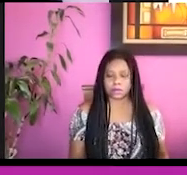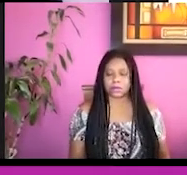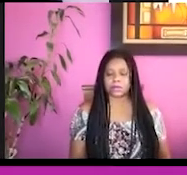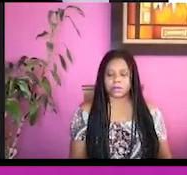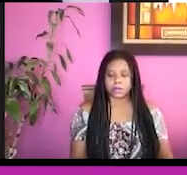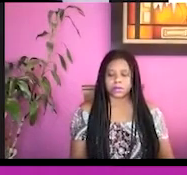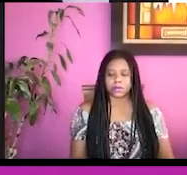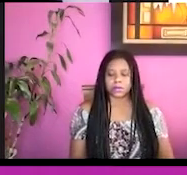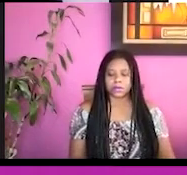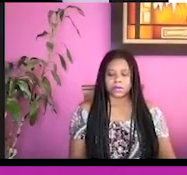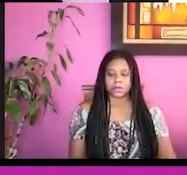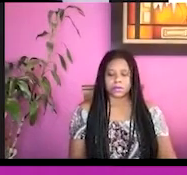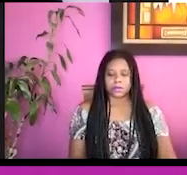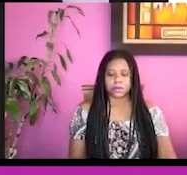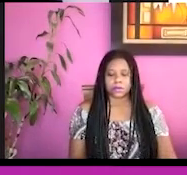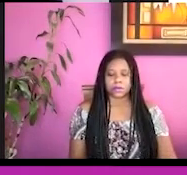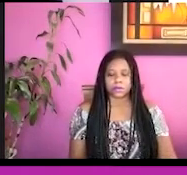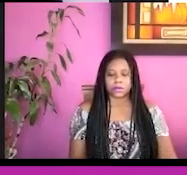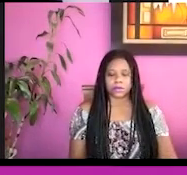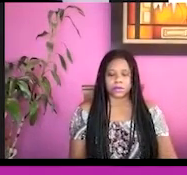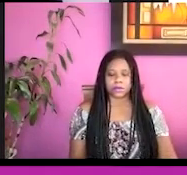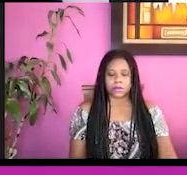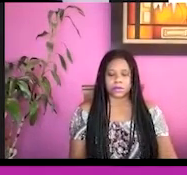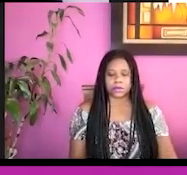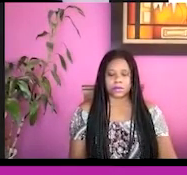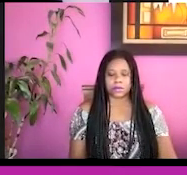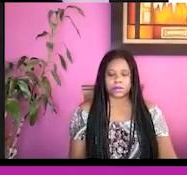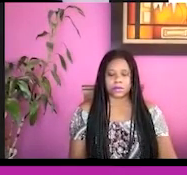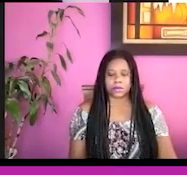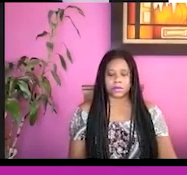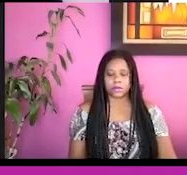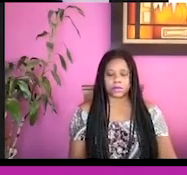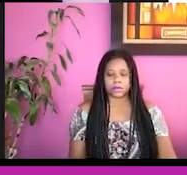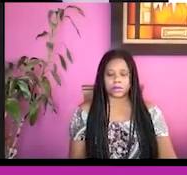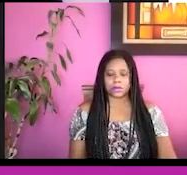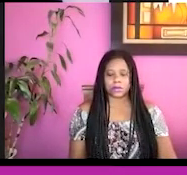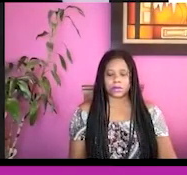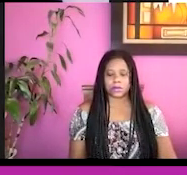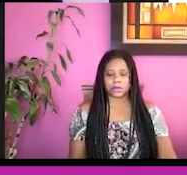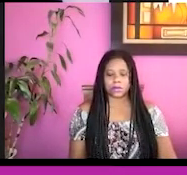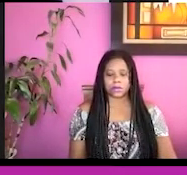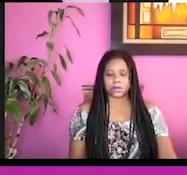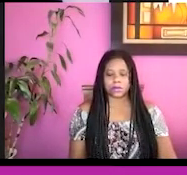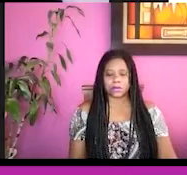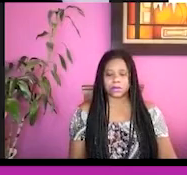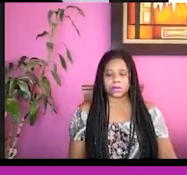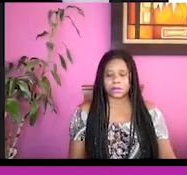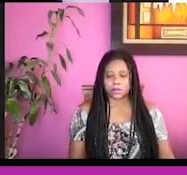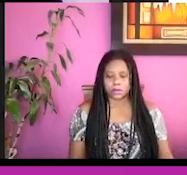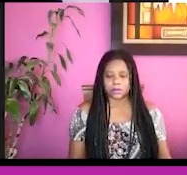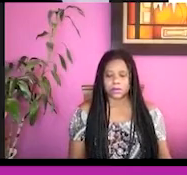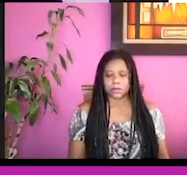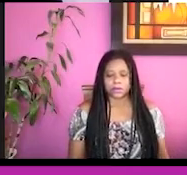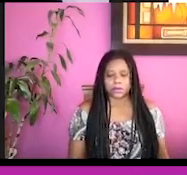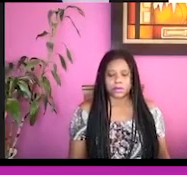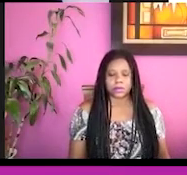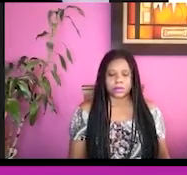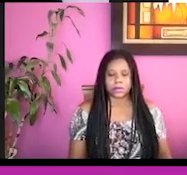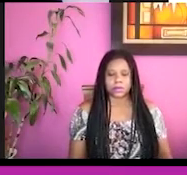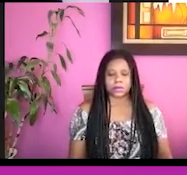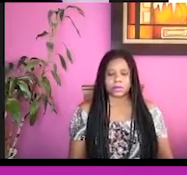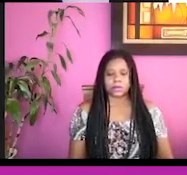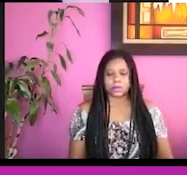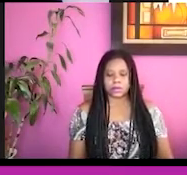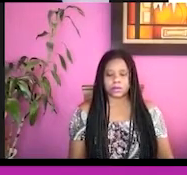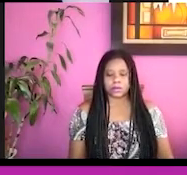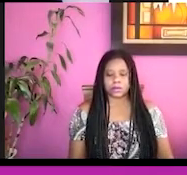bastantes profesores que van planteando, van recorriendo el país, van recorriendo la parte urbana, urbano marginal y rural, justamente